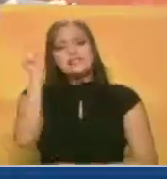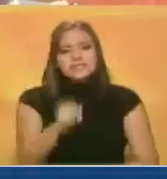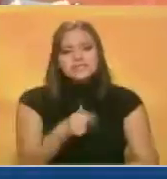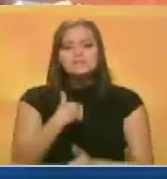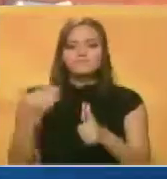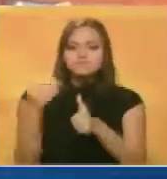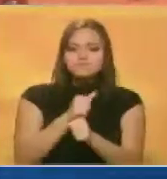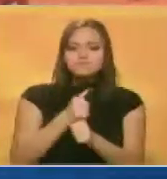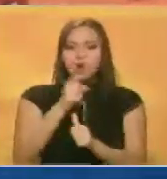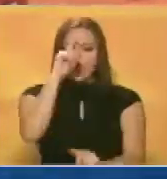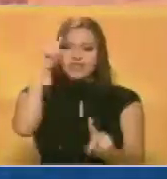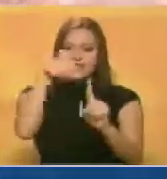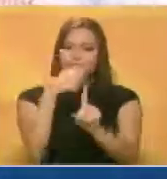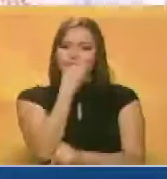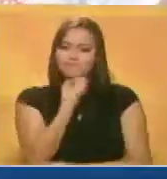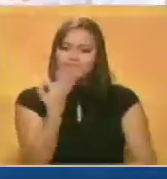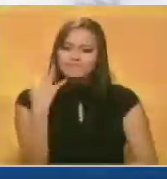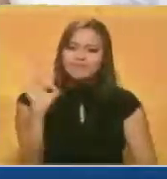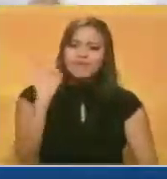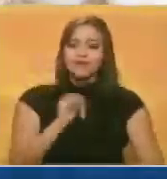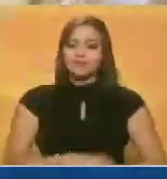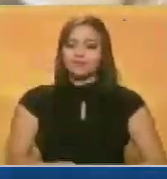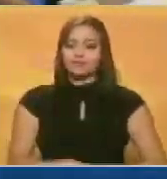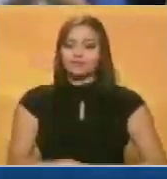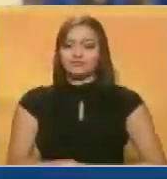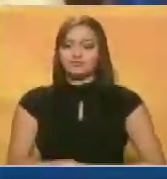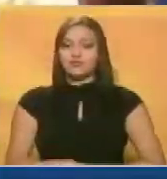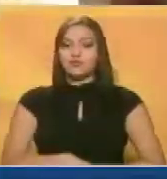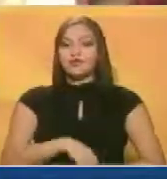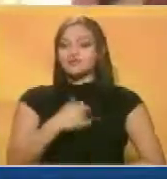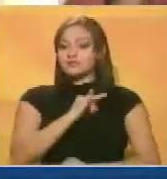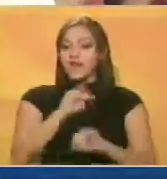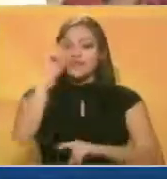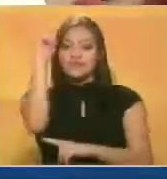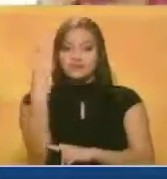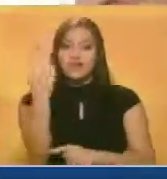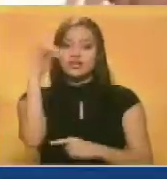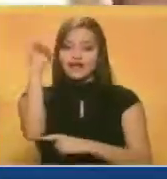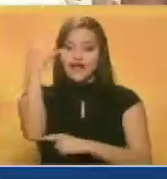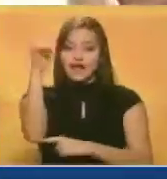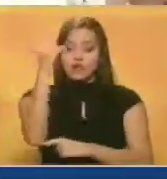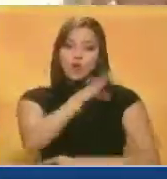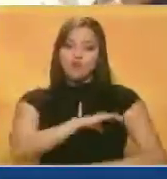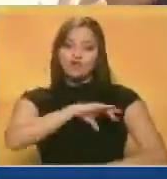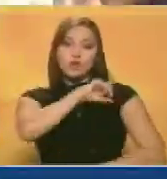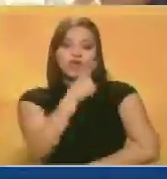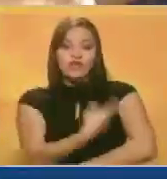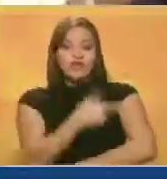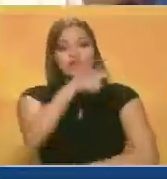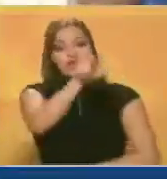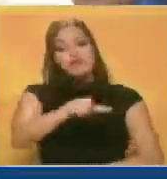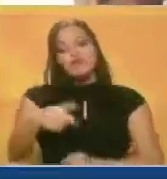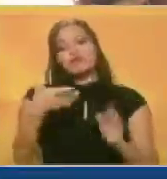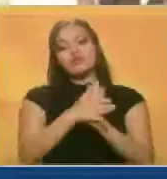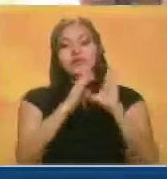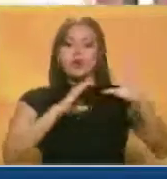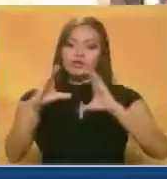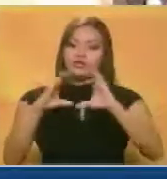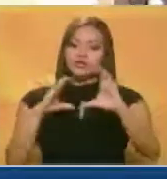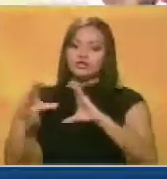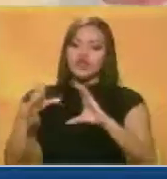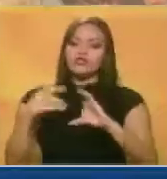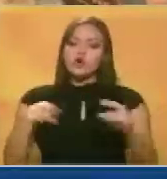logra objetivos concretos. Ya ejerciendo funciones como diputado por Yaracuy en la Comisión de Poder Popular y Medios de Comunicación,